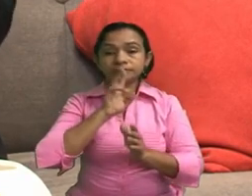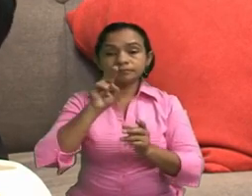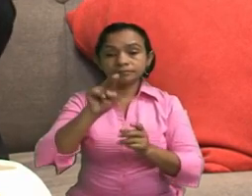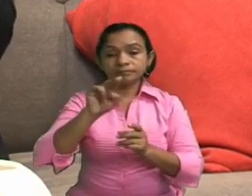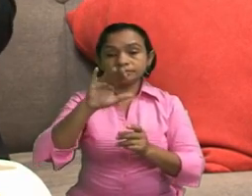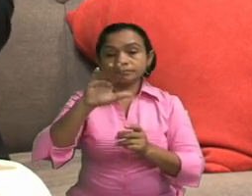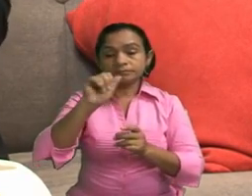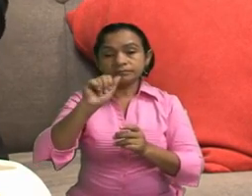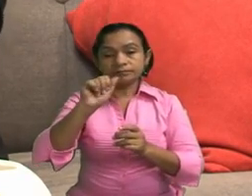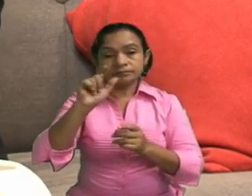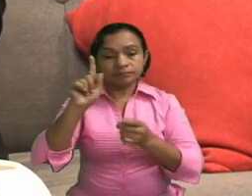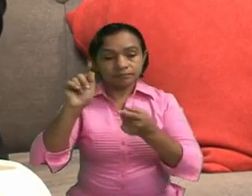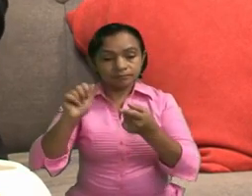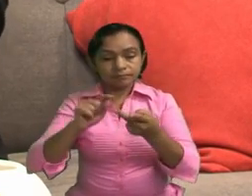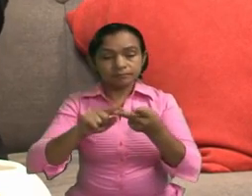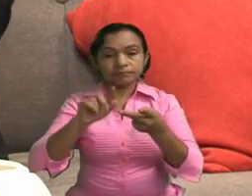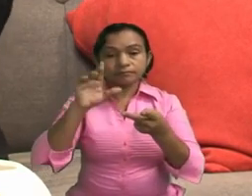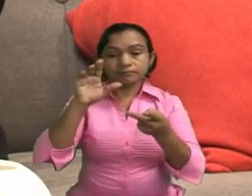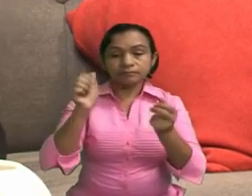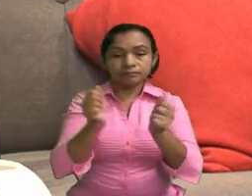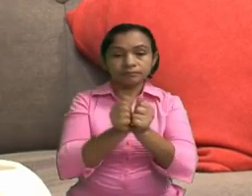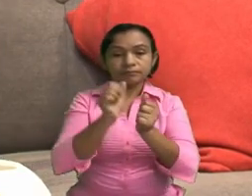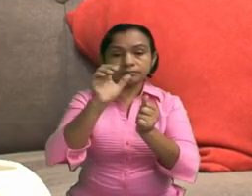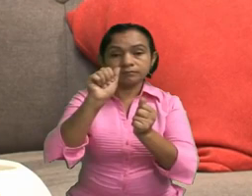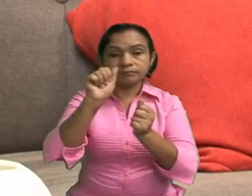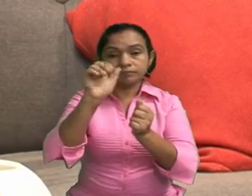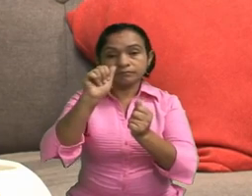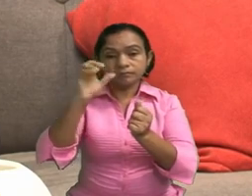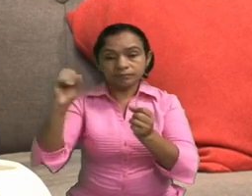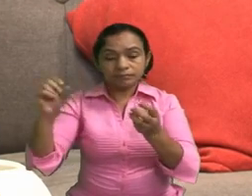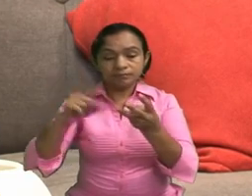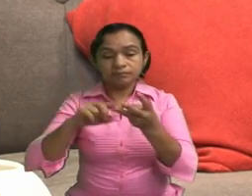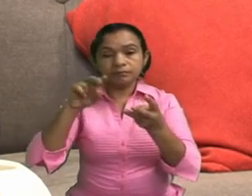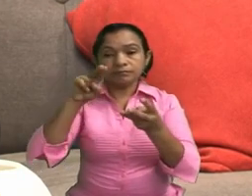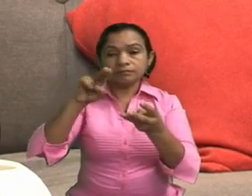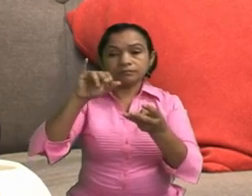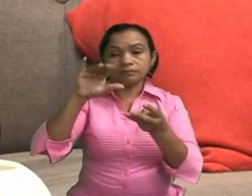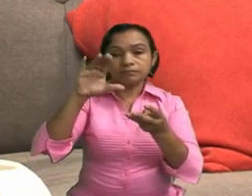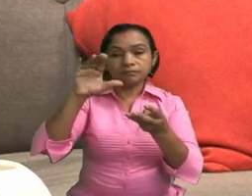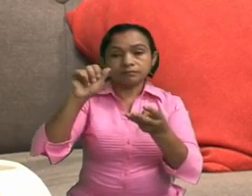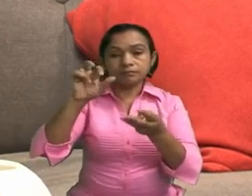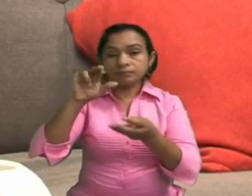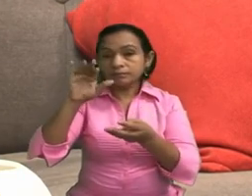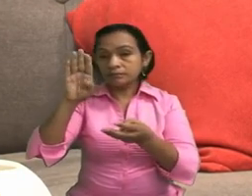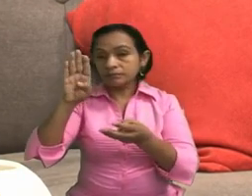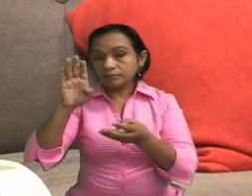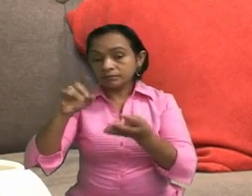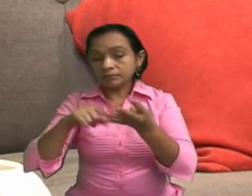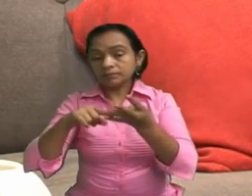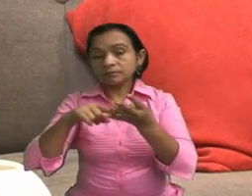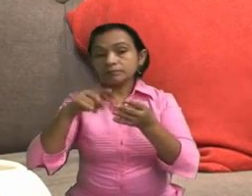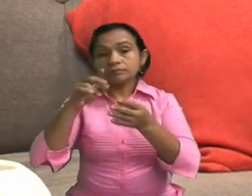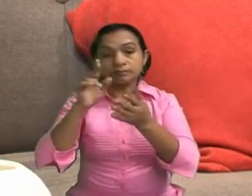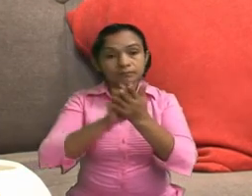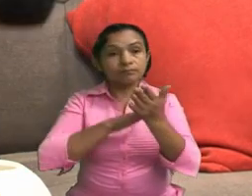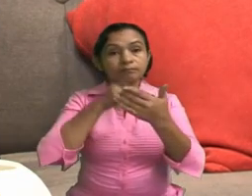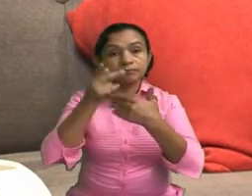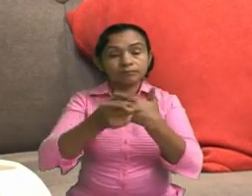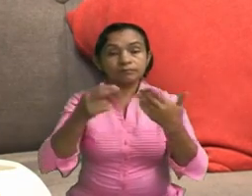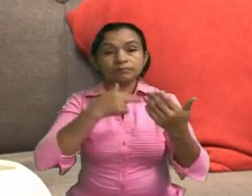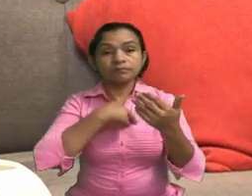de Procacao, en Caribe, son todos esos programas que han hecho realidad también ese